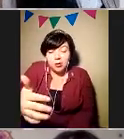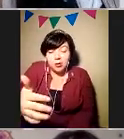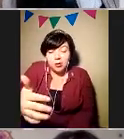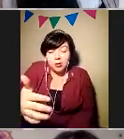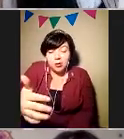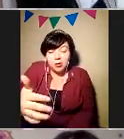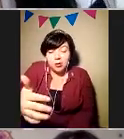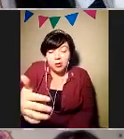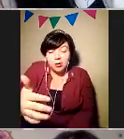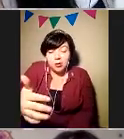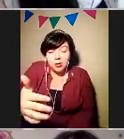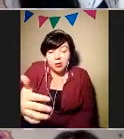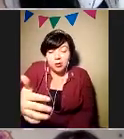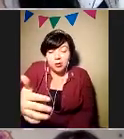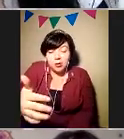claro,